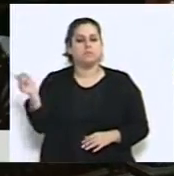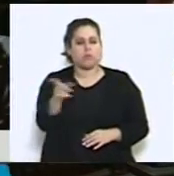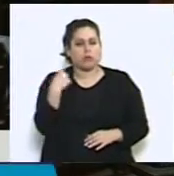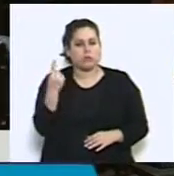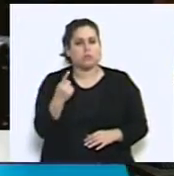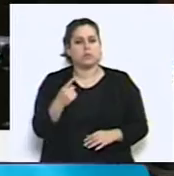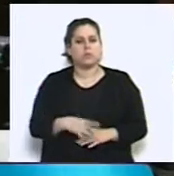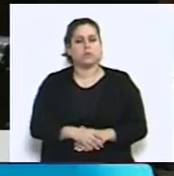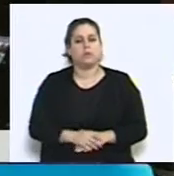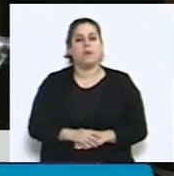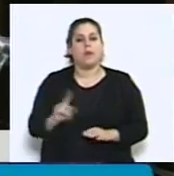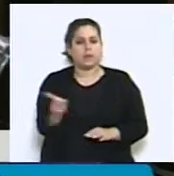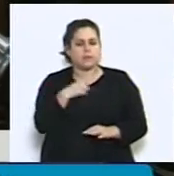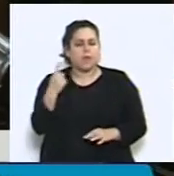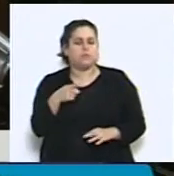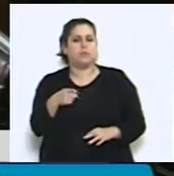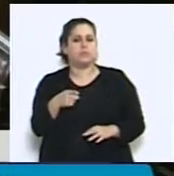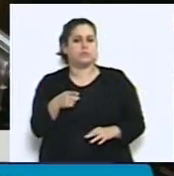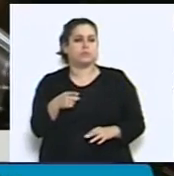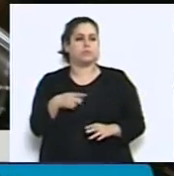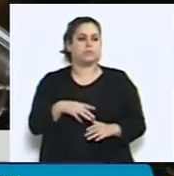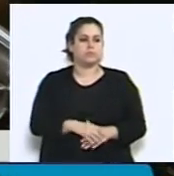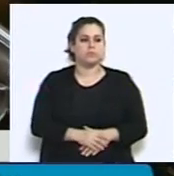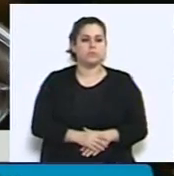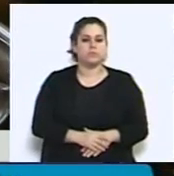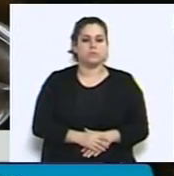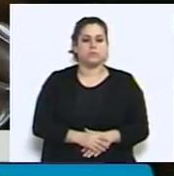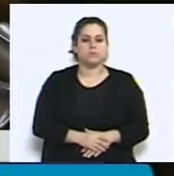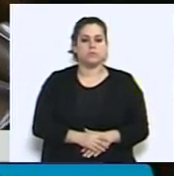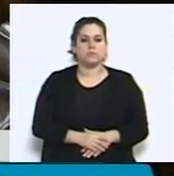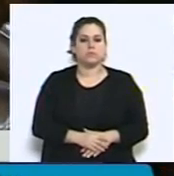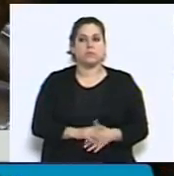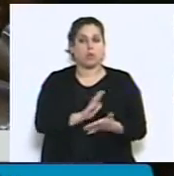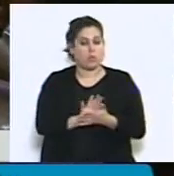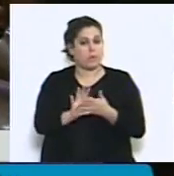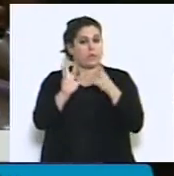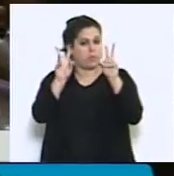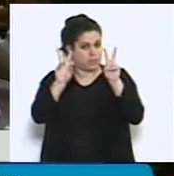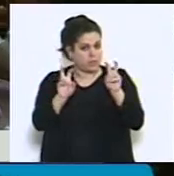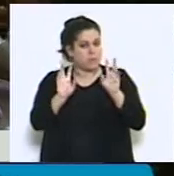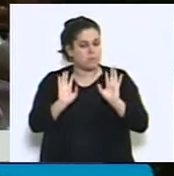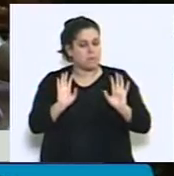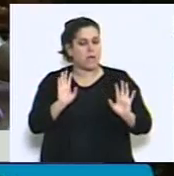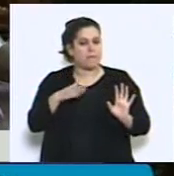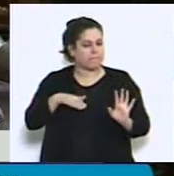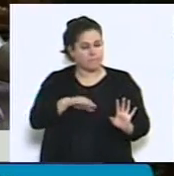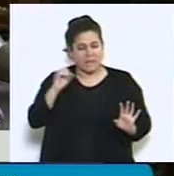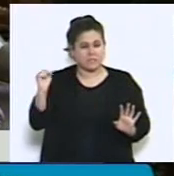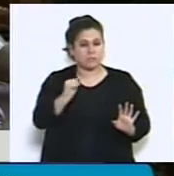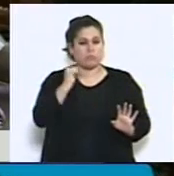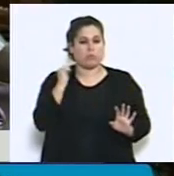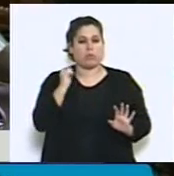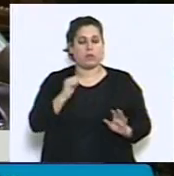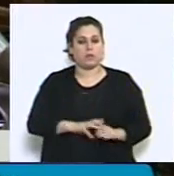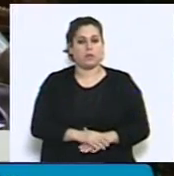estamos tratando uno de los temas más importantes